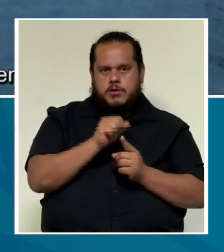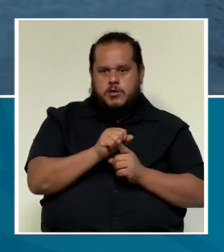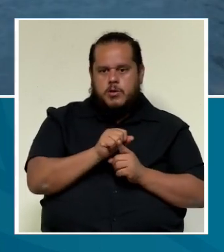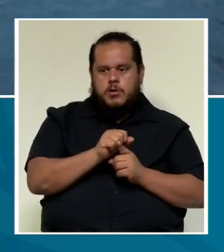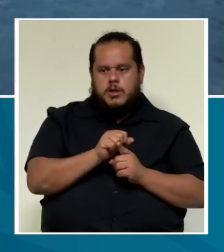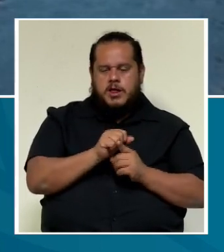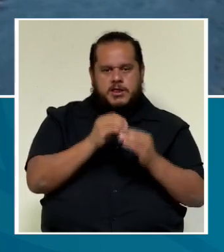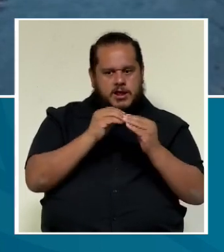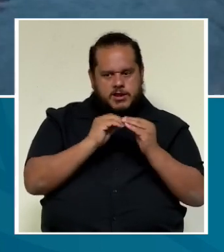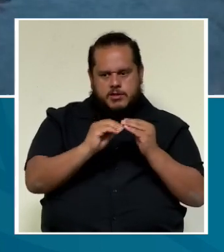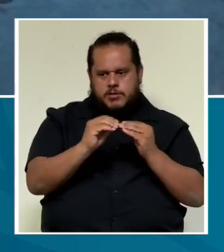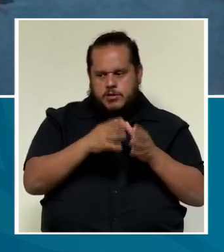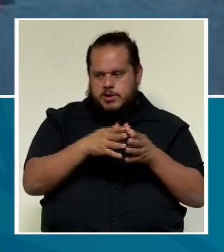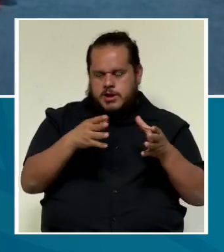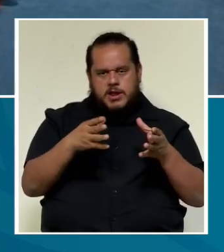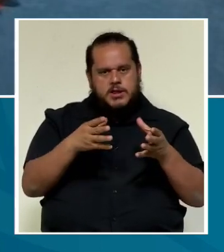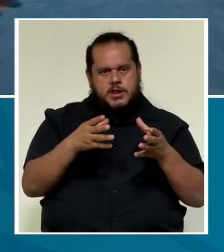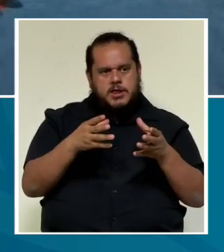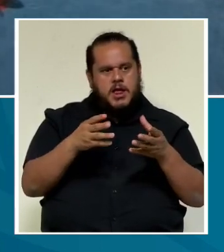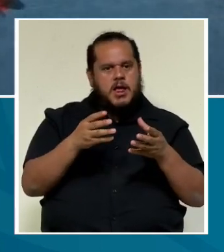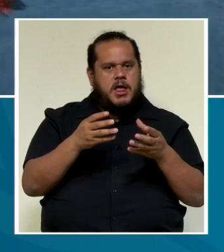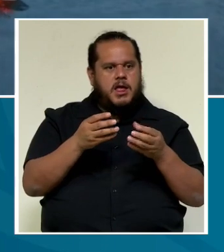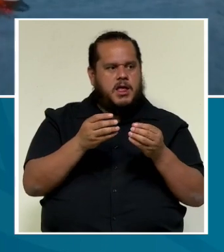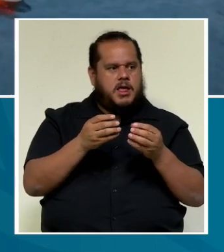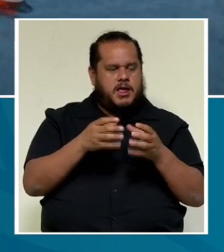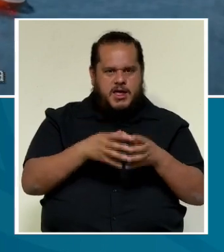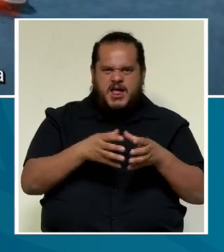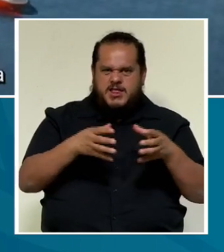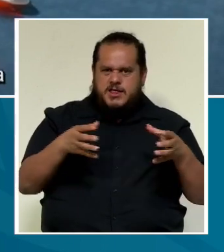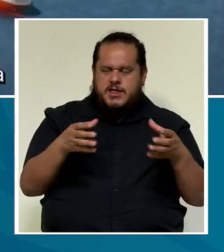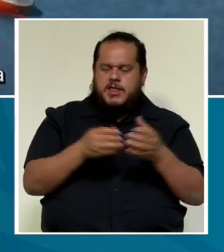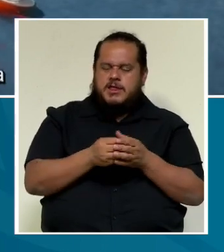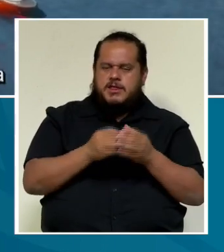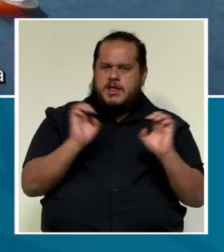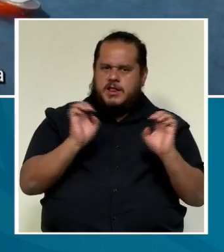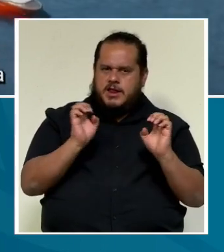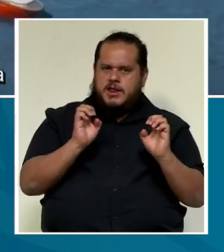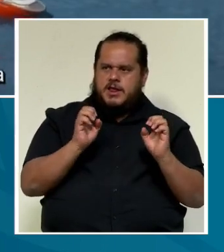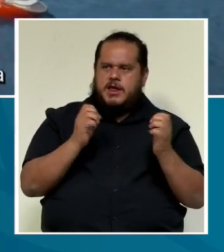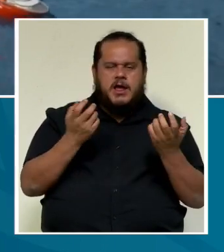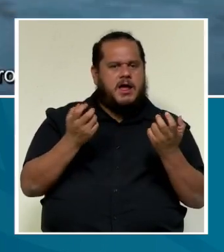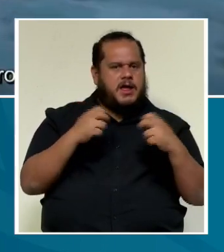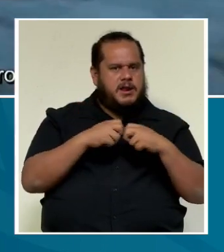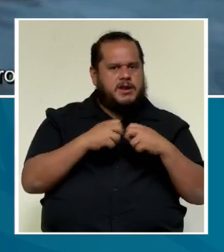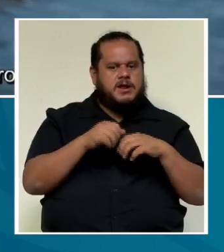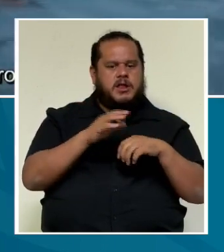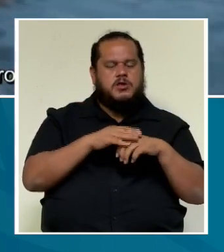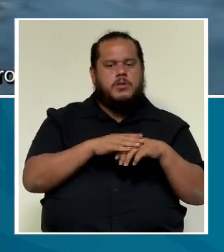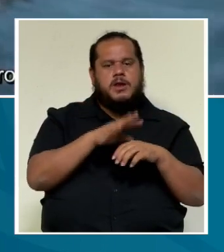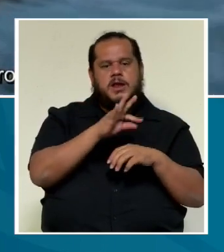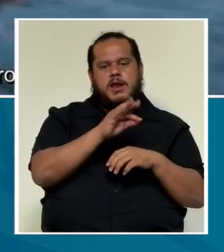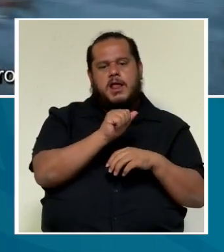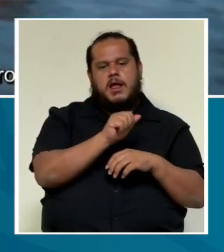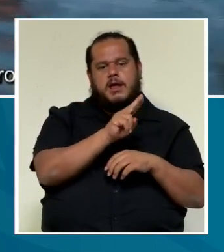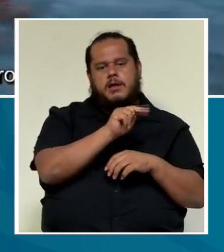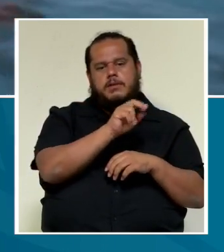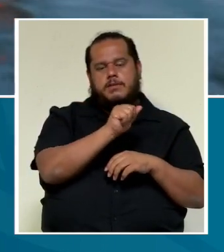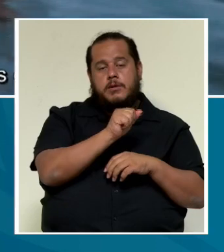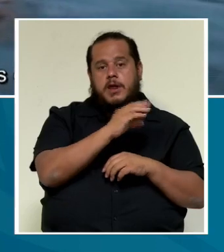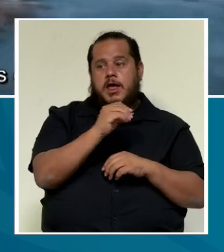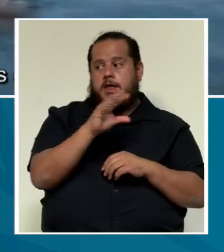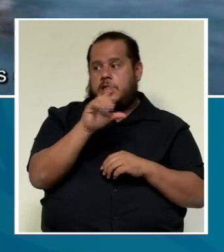la transmisión de grandes volúmenes de energía eléctrica sobre la fauna y la flora marina. Es decir,